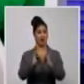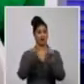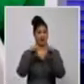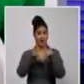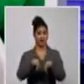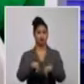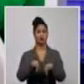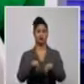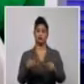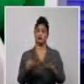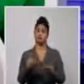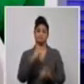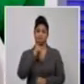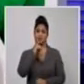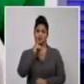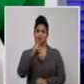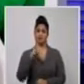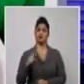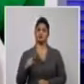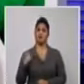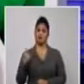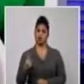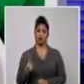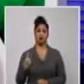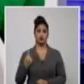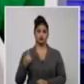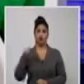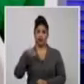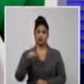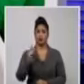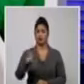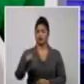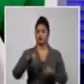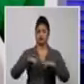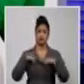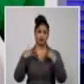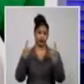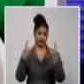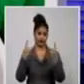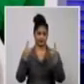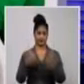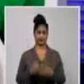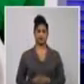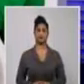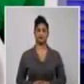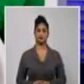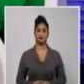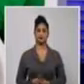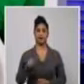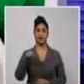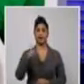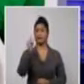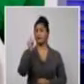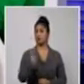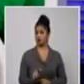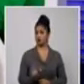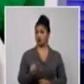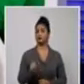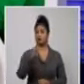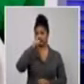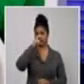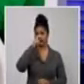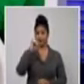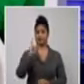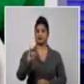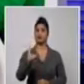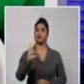conferencia con una información de este tipo. Una es una paciente de 68 años de edad del municipio